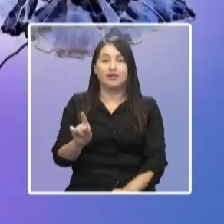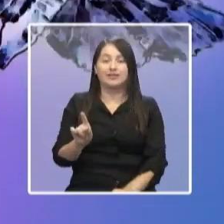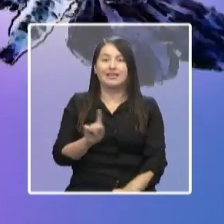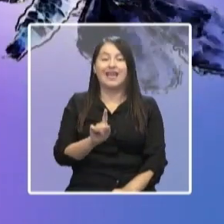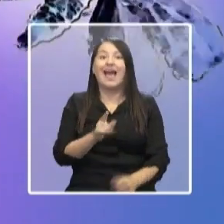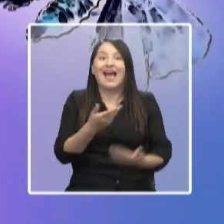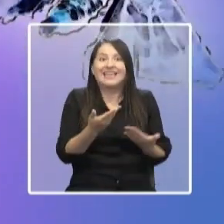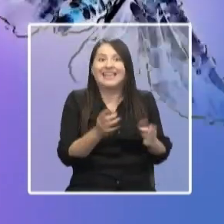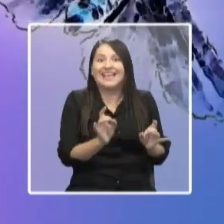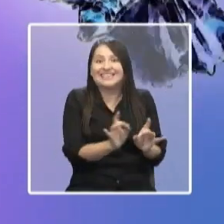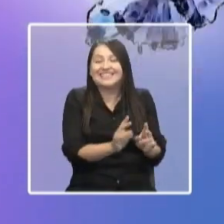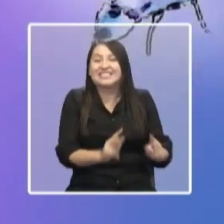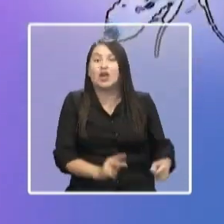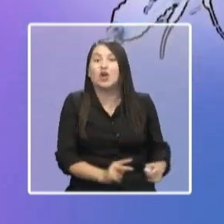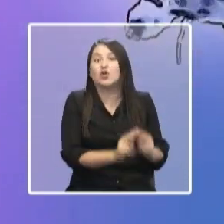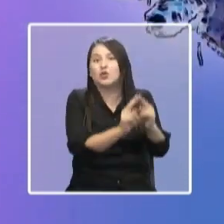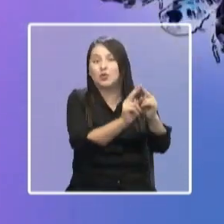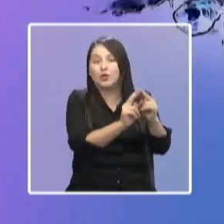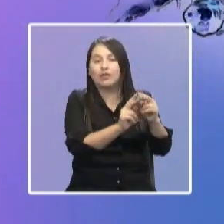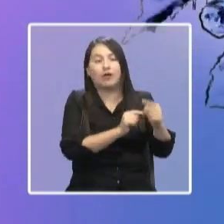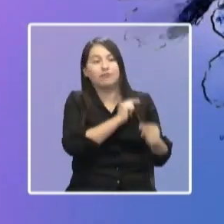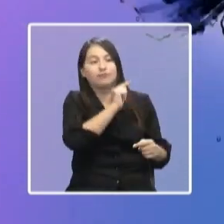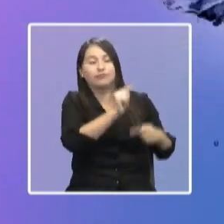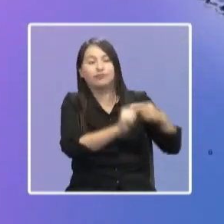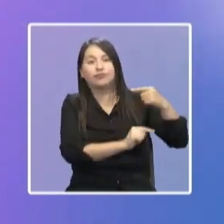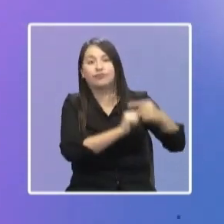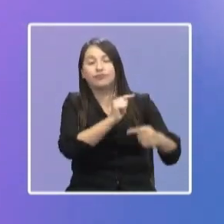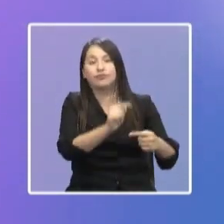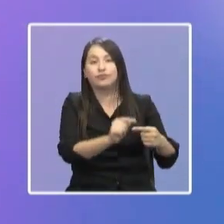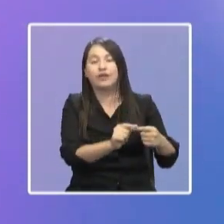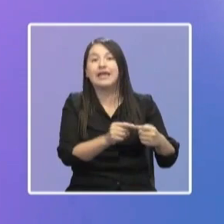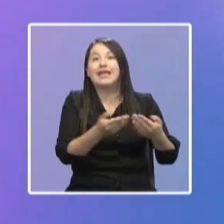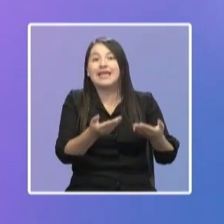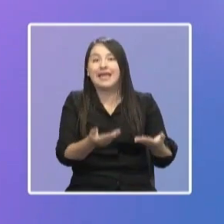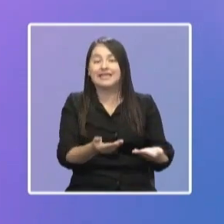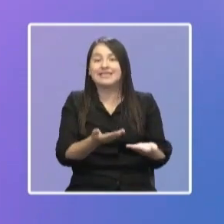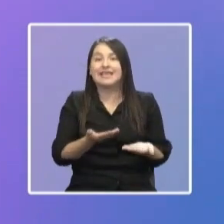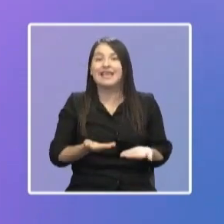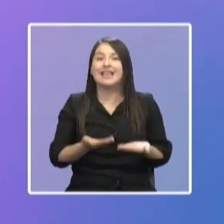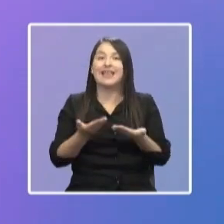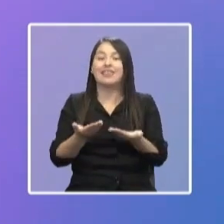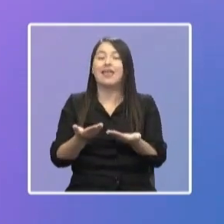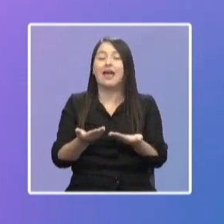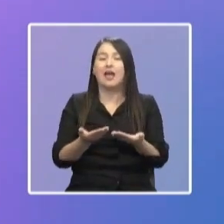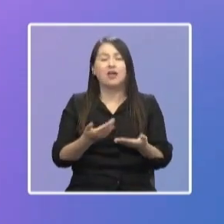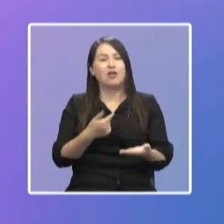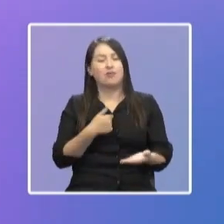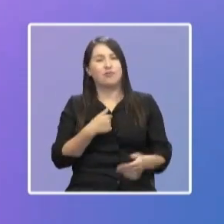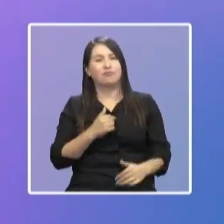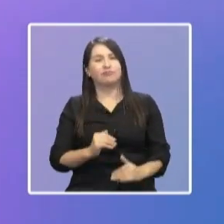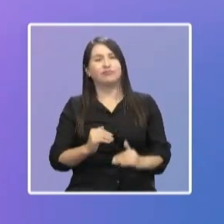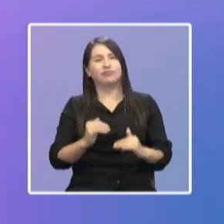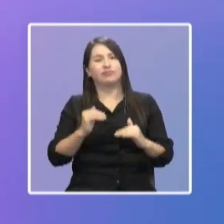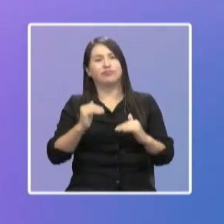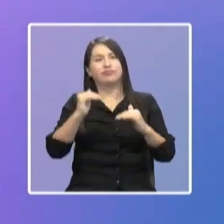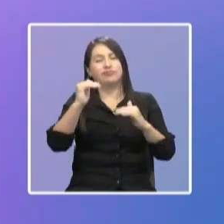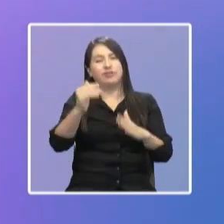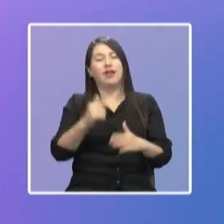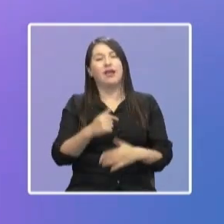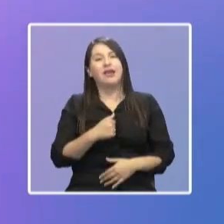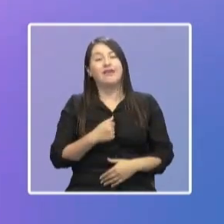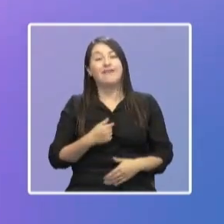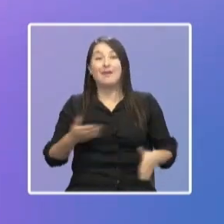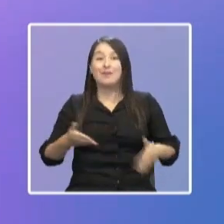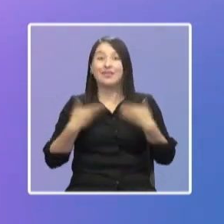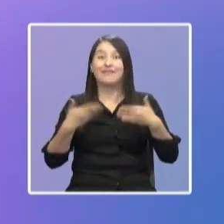vínculos que les van devolviendo determinadas imágenes de sí mismas y van conformando sus